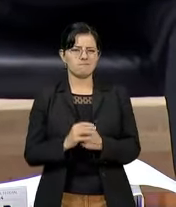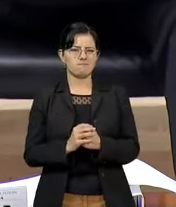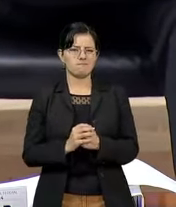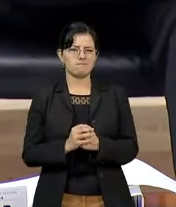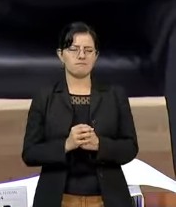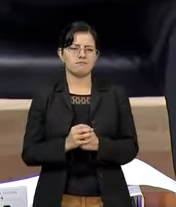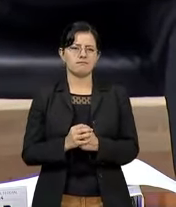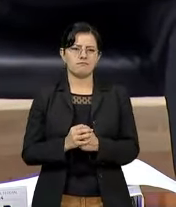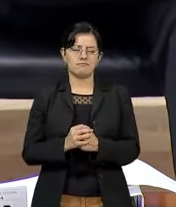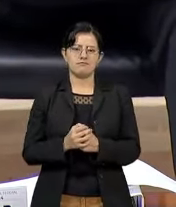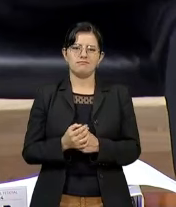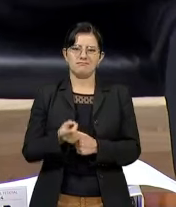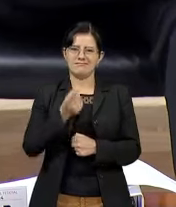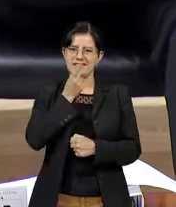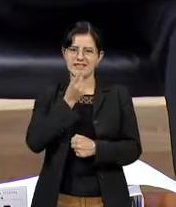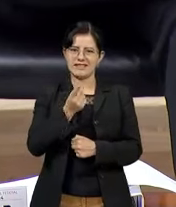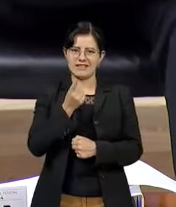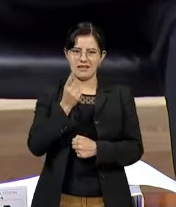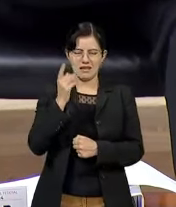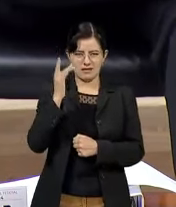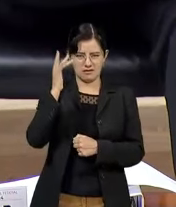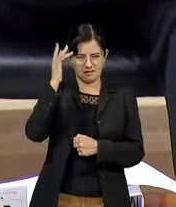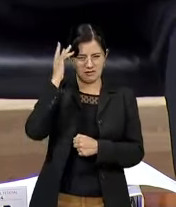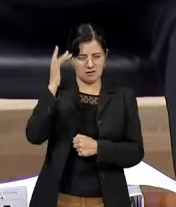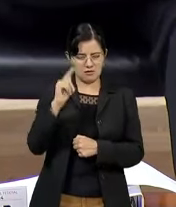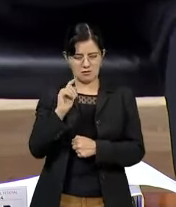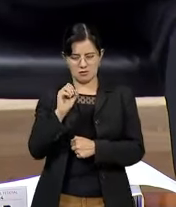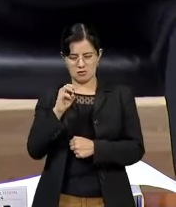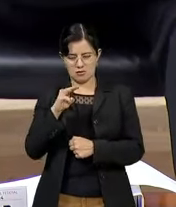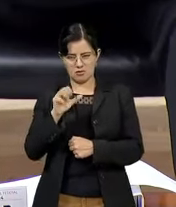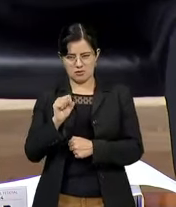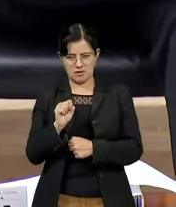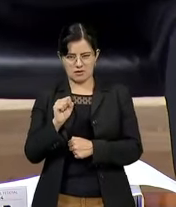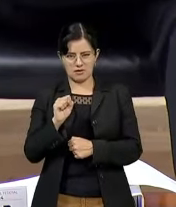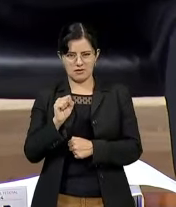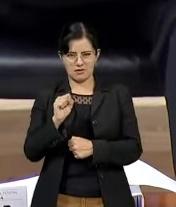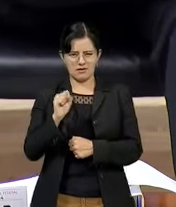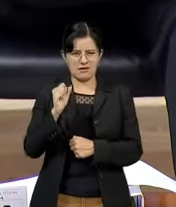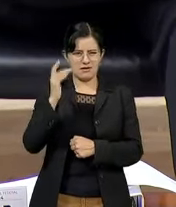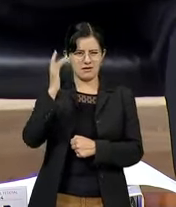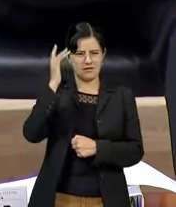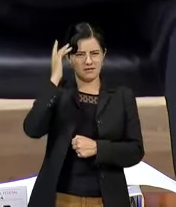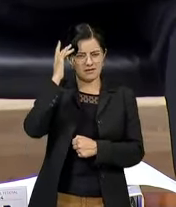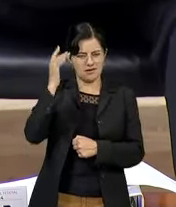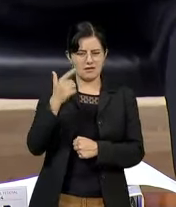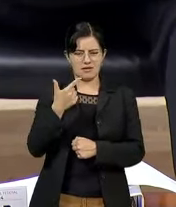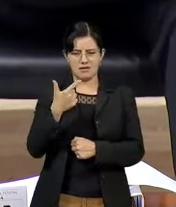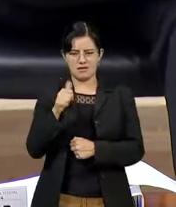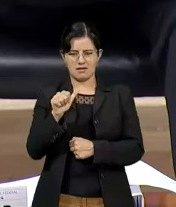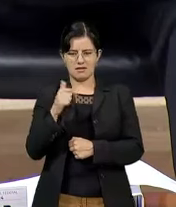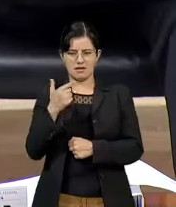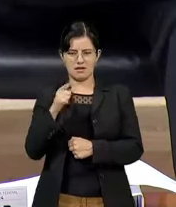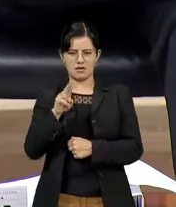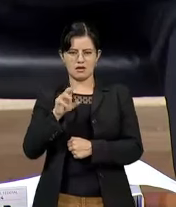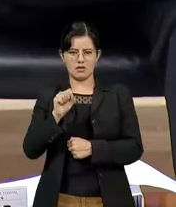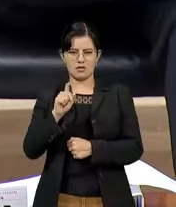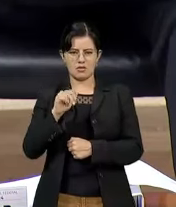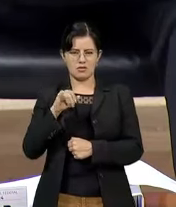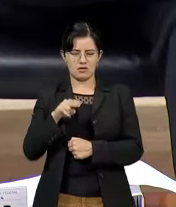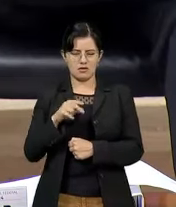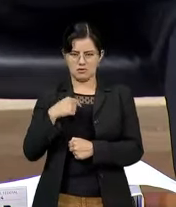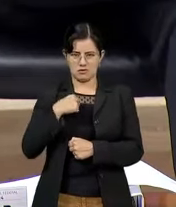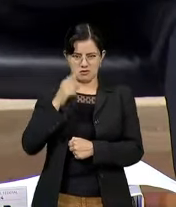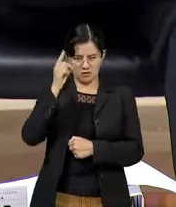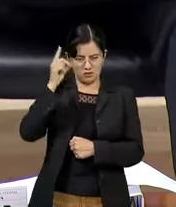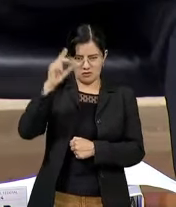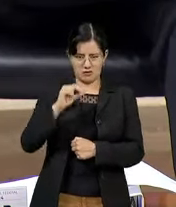decía Santo Tomás no San Agustín yo que soy ateo San Agustín que el